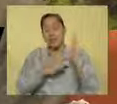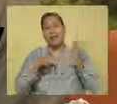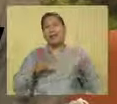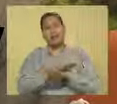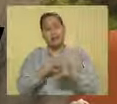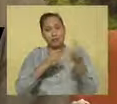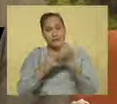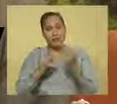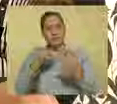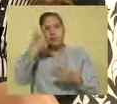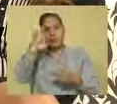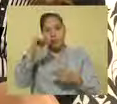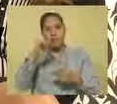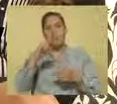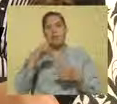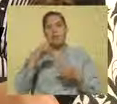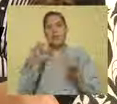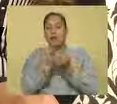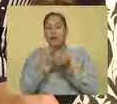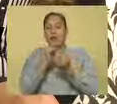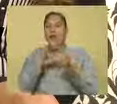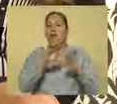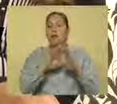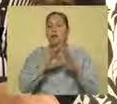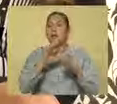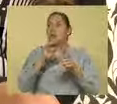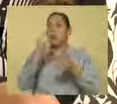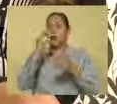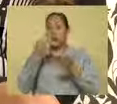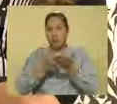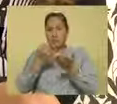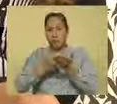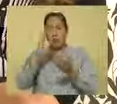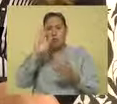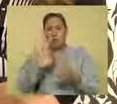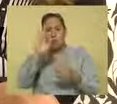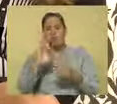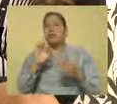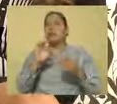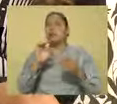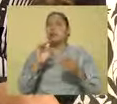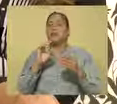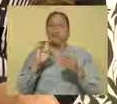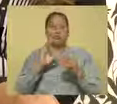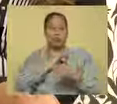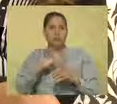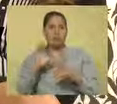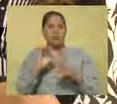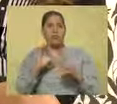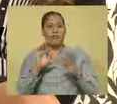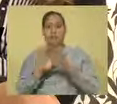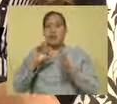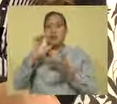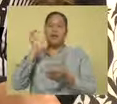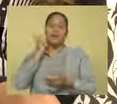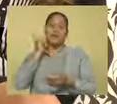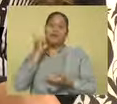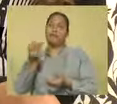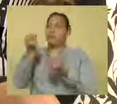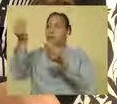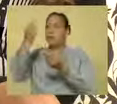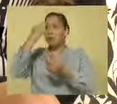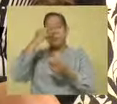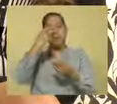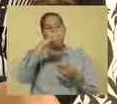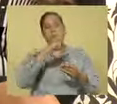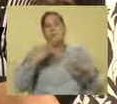algunos criterios para aplicar el outsourcing, y hay que terminar de darle toda esta plataforma legislativa para generar confianza